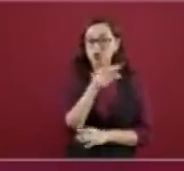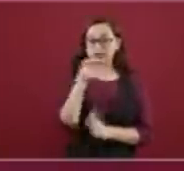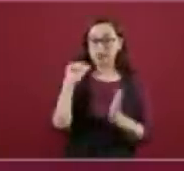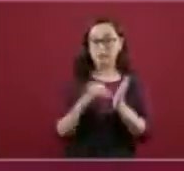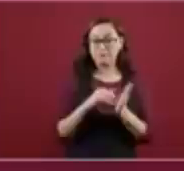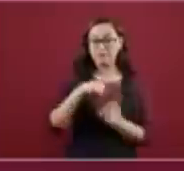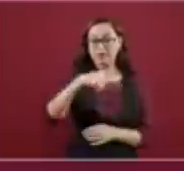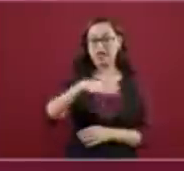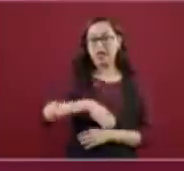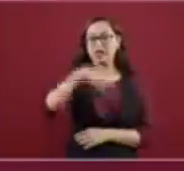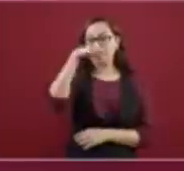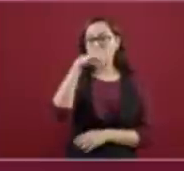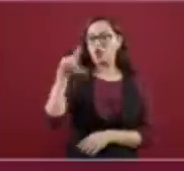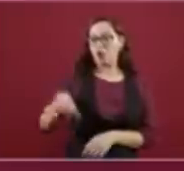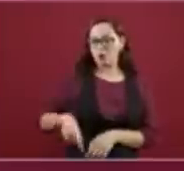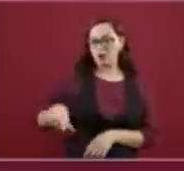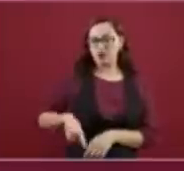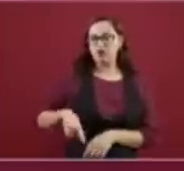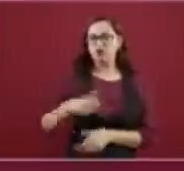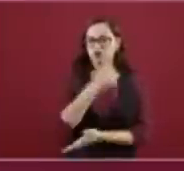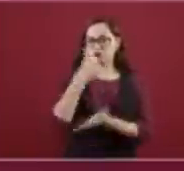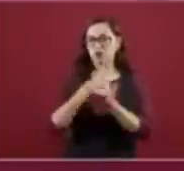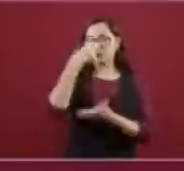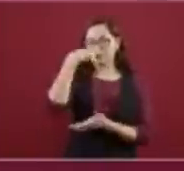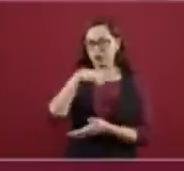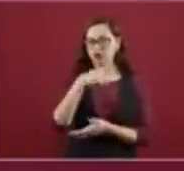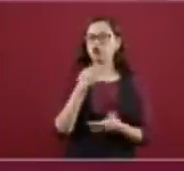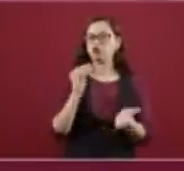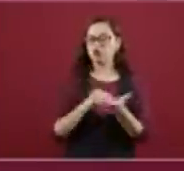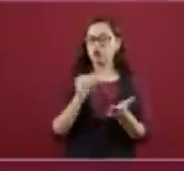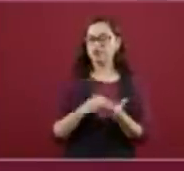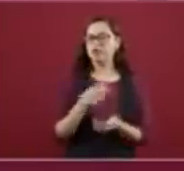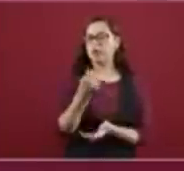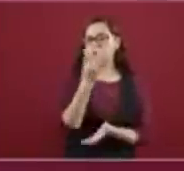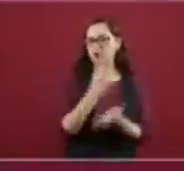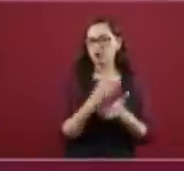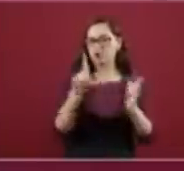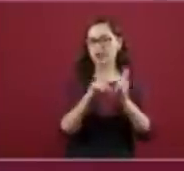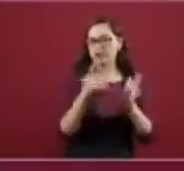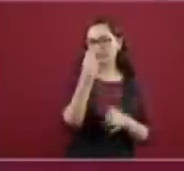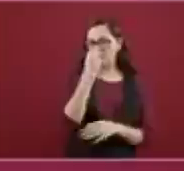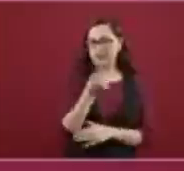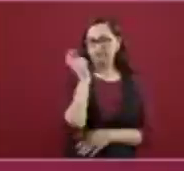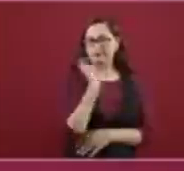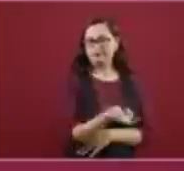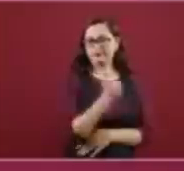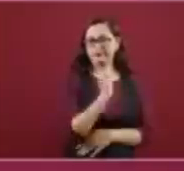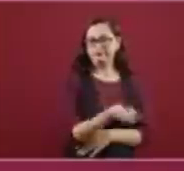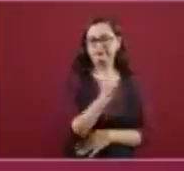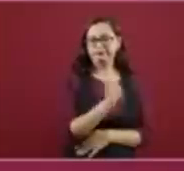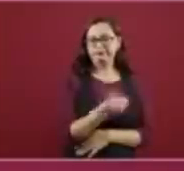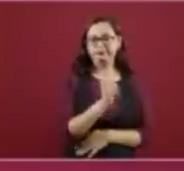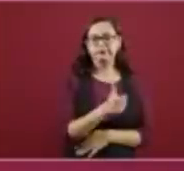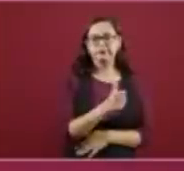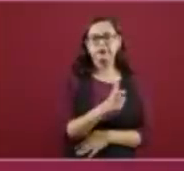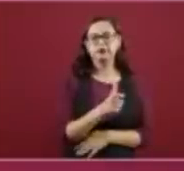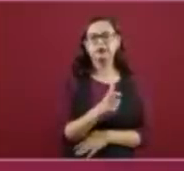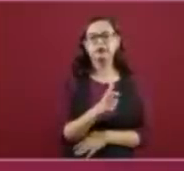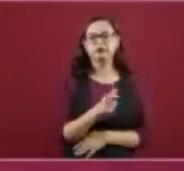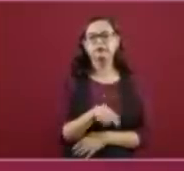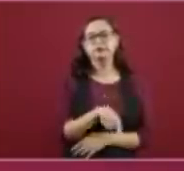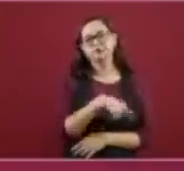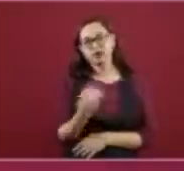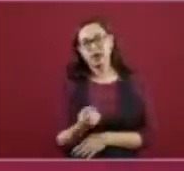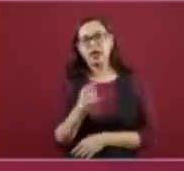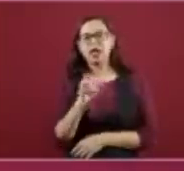el Gobierno de la Ciudad le sigue depositando en su tarjeta de pensión alimentaria. Otra parte se deposita en la pensión del IMSS y